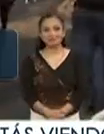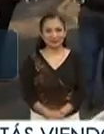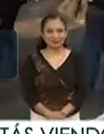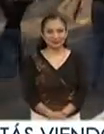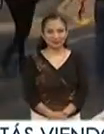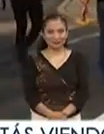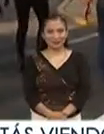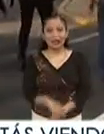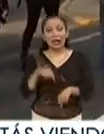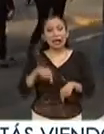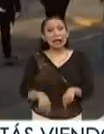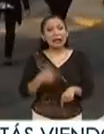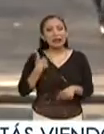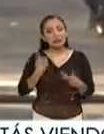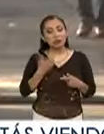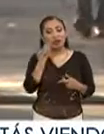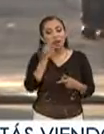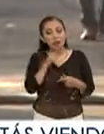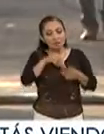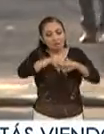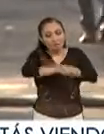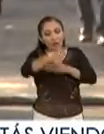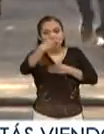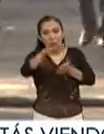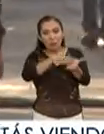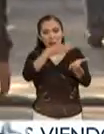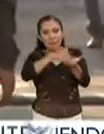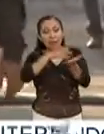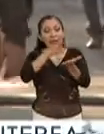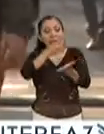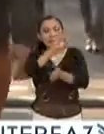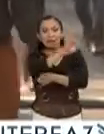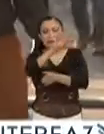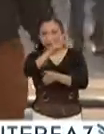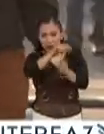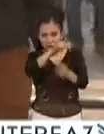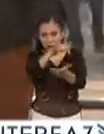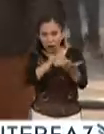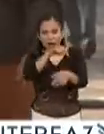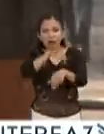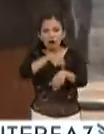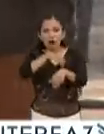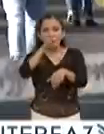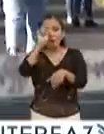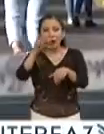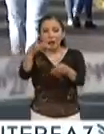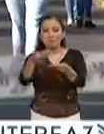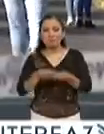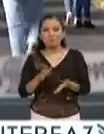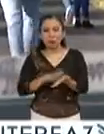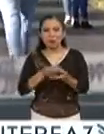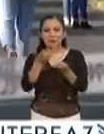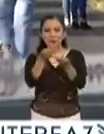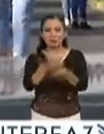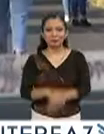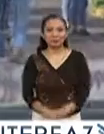www.ipn.mx. Aquí los aspirantes podrán imprimir su hoja que les indica la fecha, lugar y horario para la entrega de